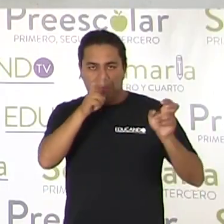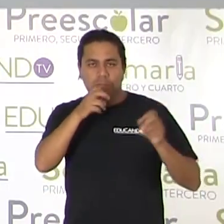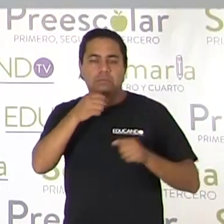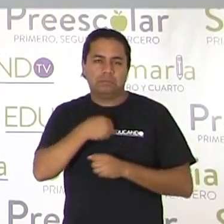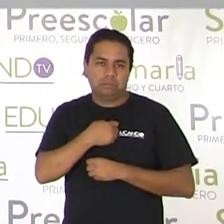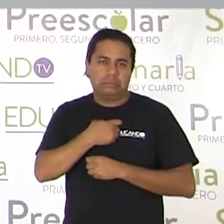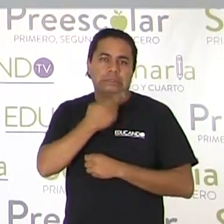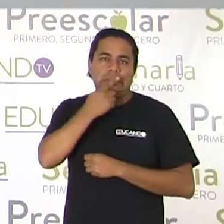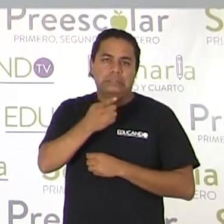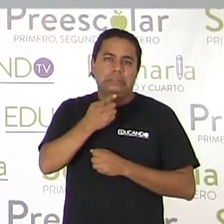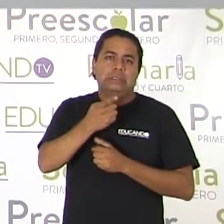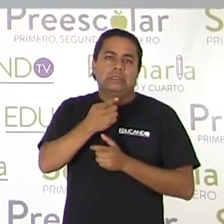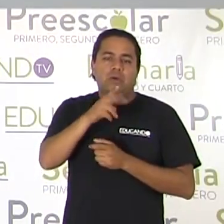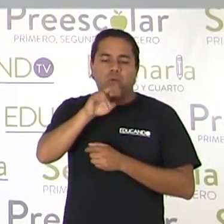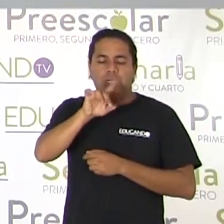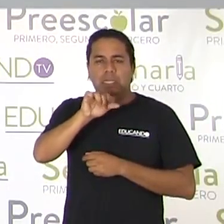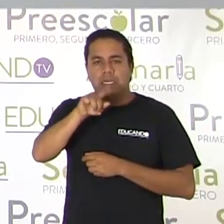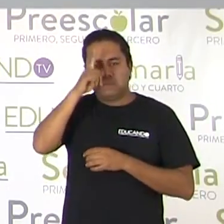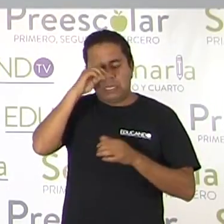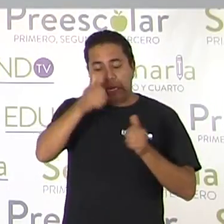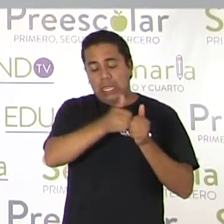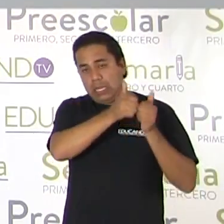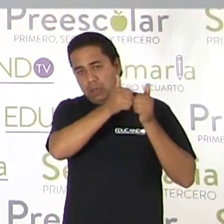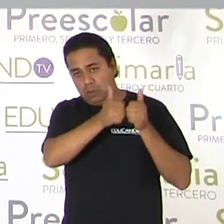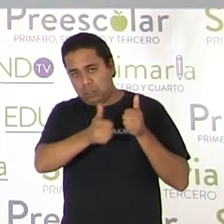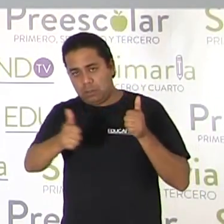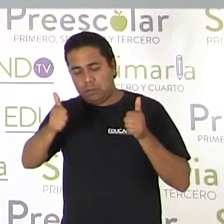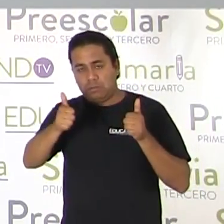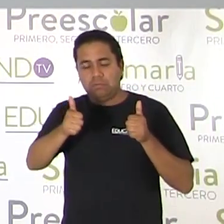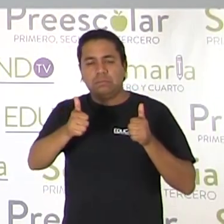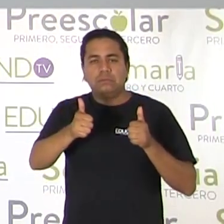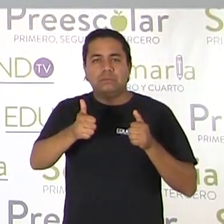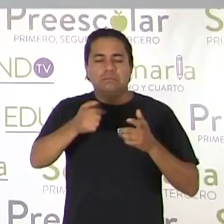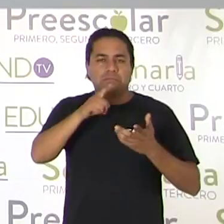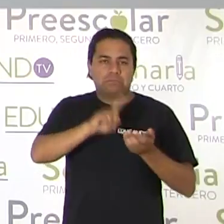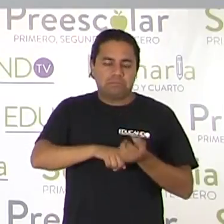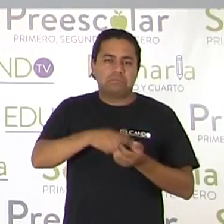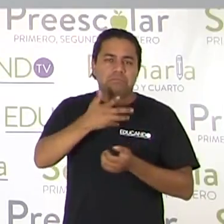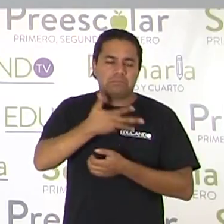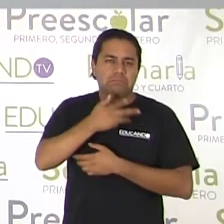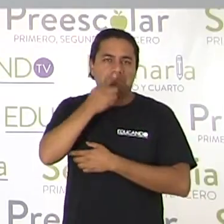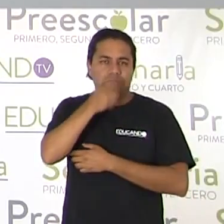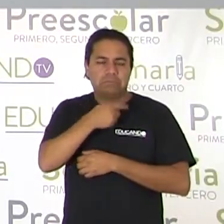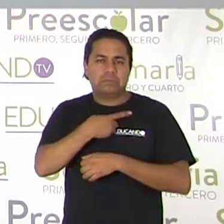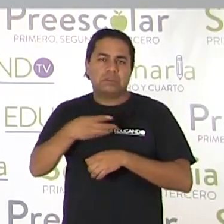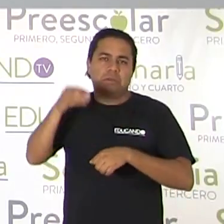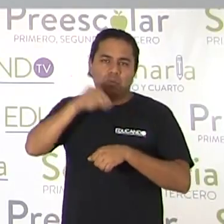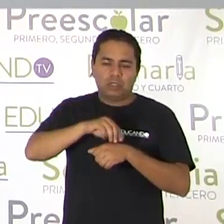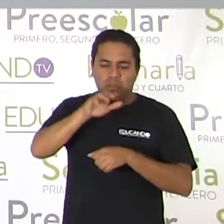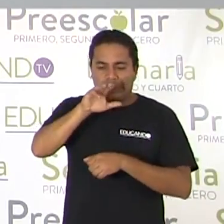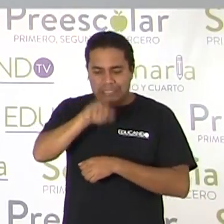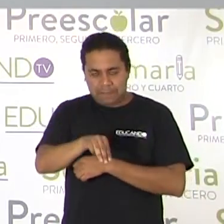de longitud, de medida de longitud. Y en eso estuvimos viendo lo que, incorporando el